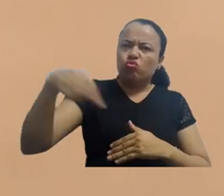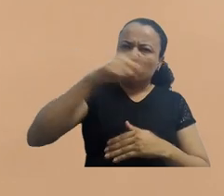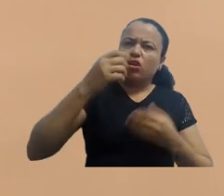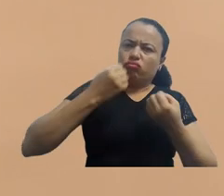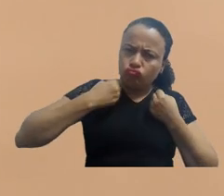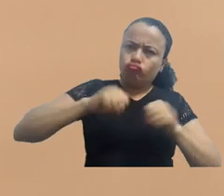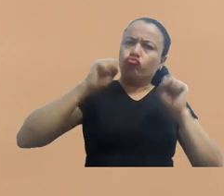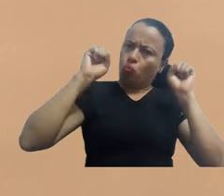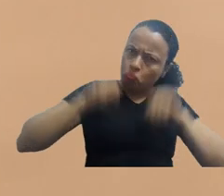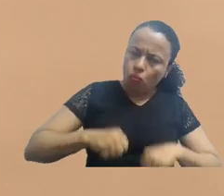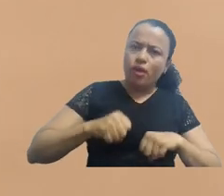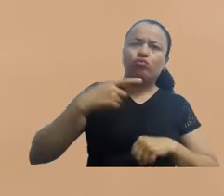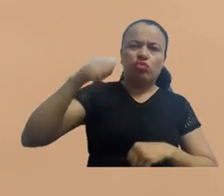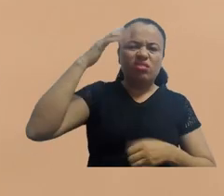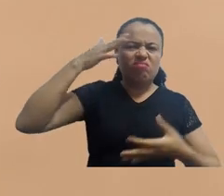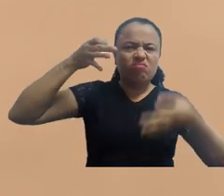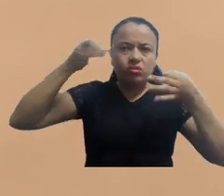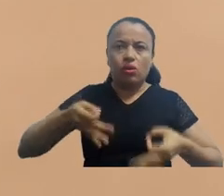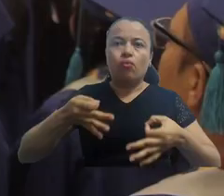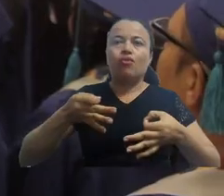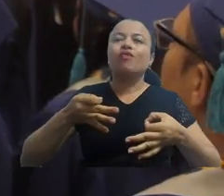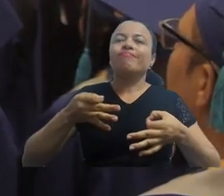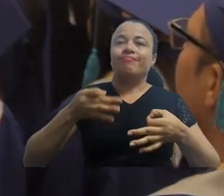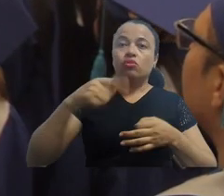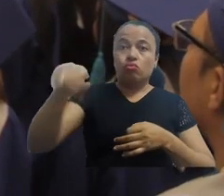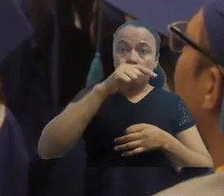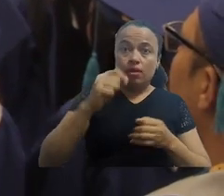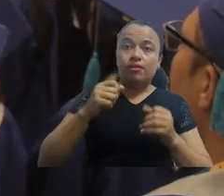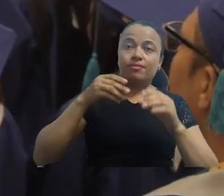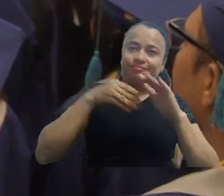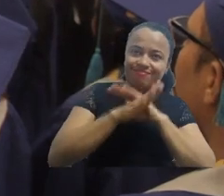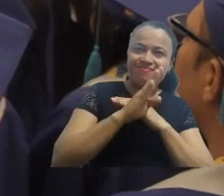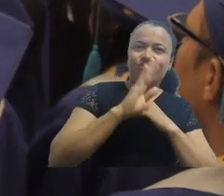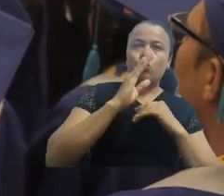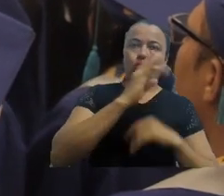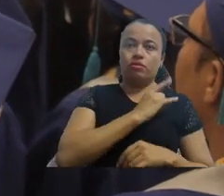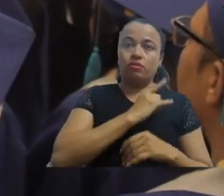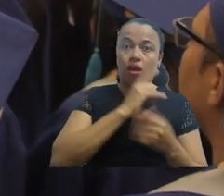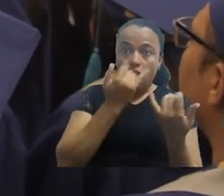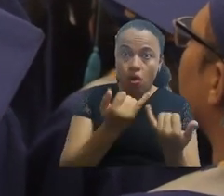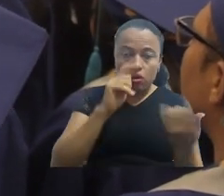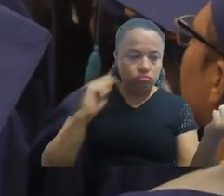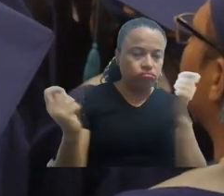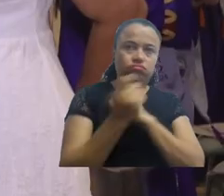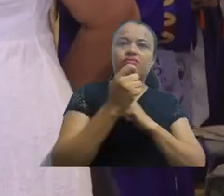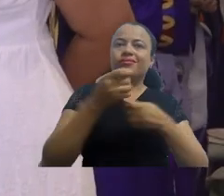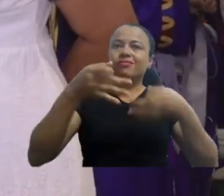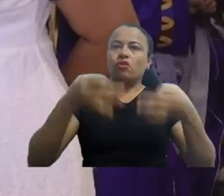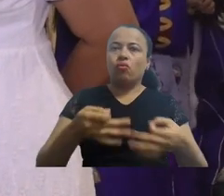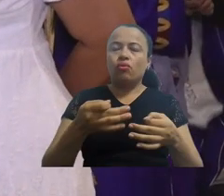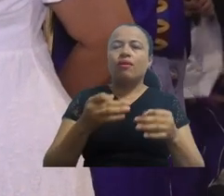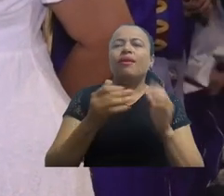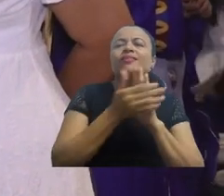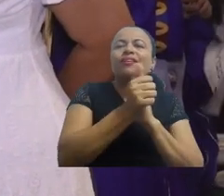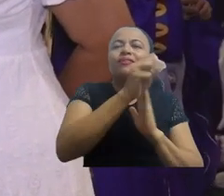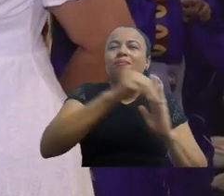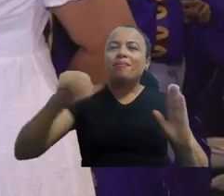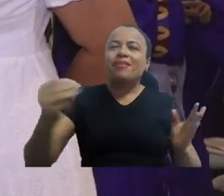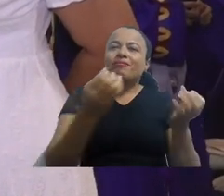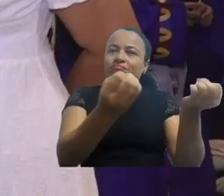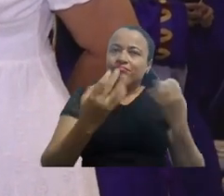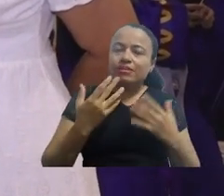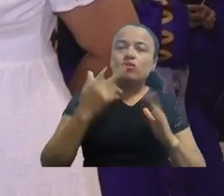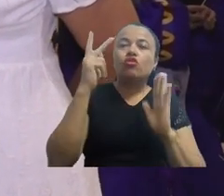Gracias por atreverse, por creer, por confiar. Ninguno de ustedes es el mismo que cuando llegó. Talento Magdalena me regaló a